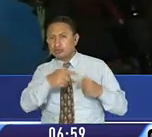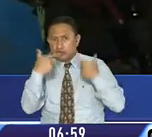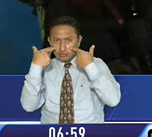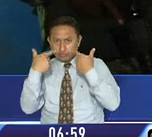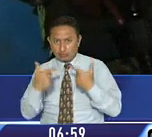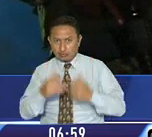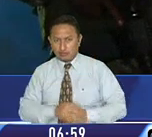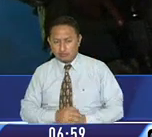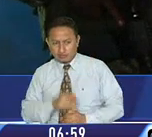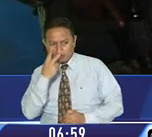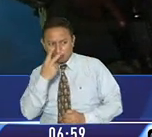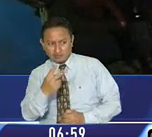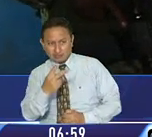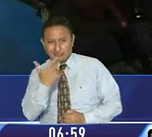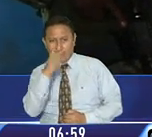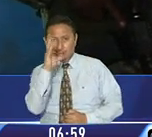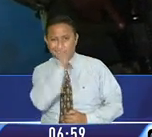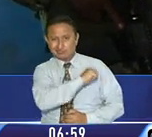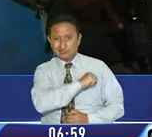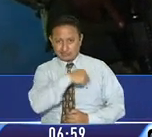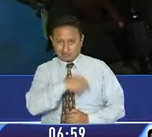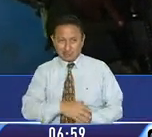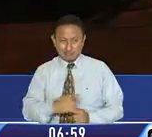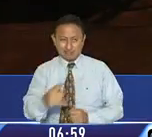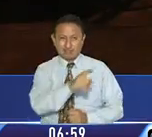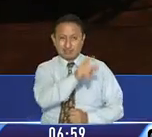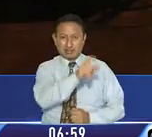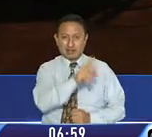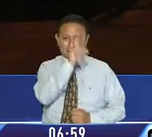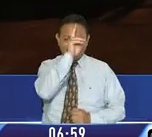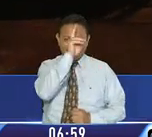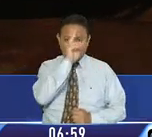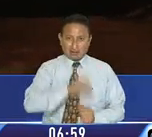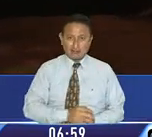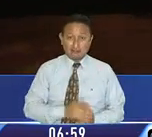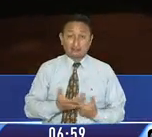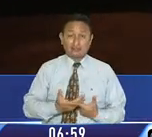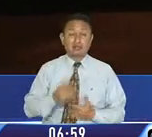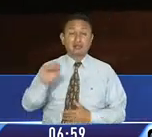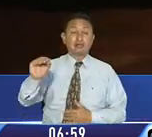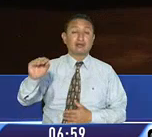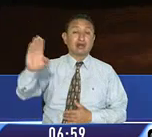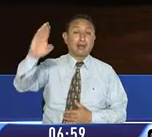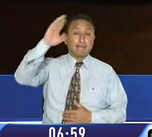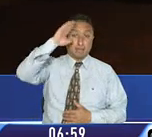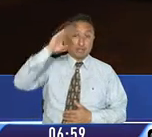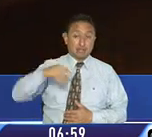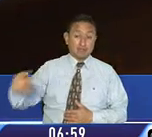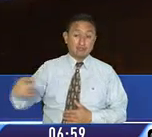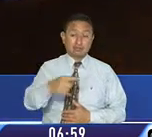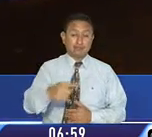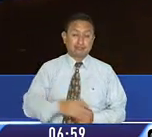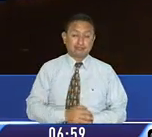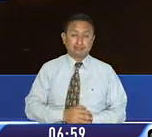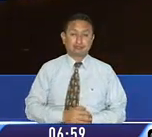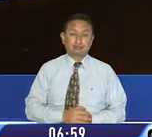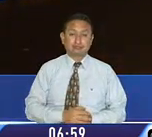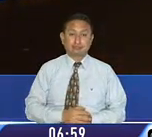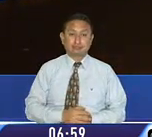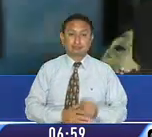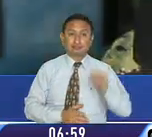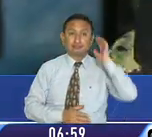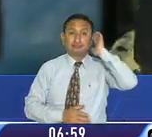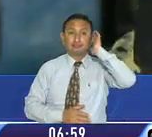sector se percataron de la irregularidad y alertaron de inmediato a la policía y personal del